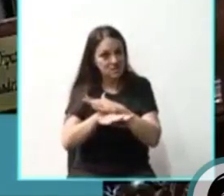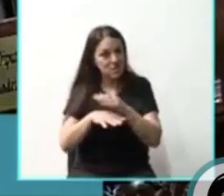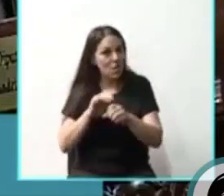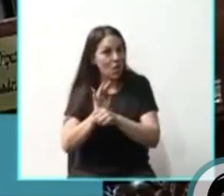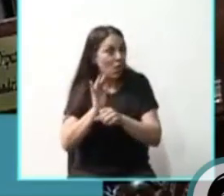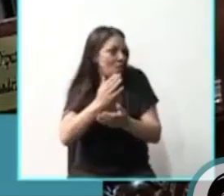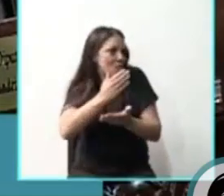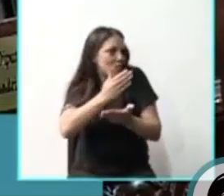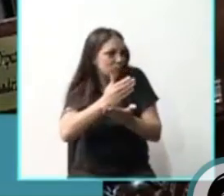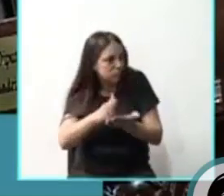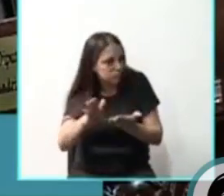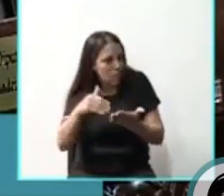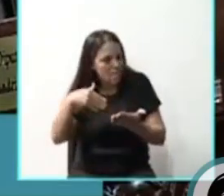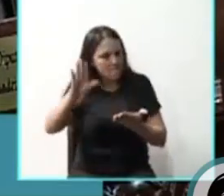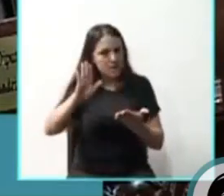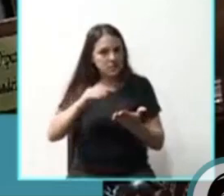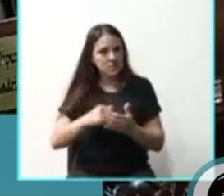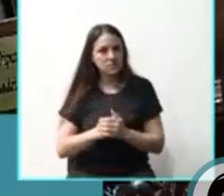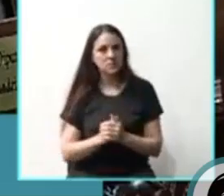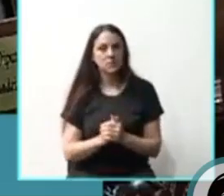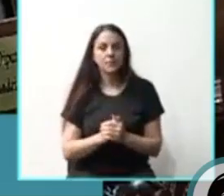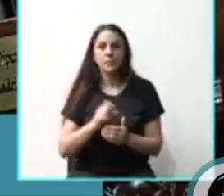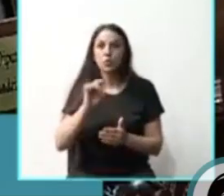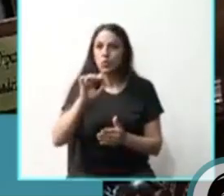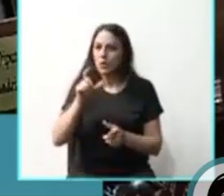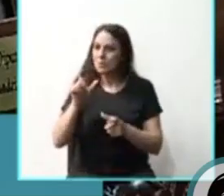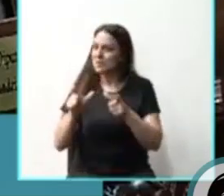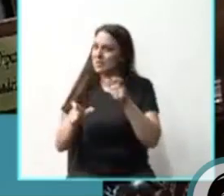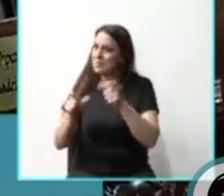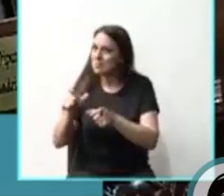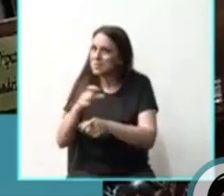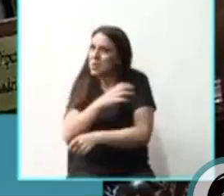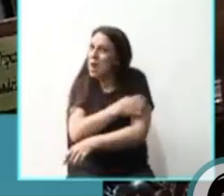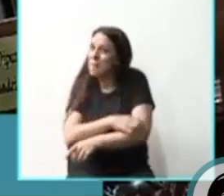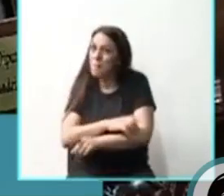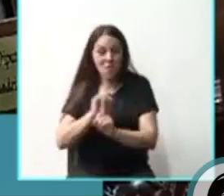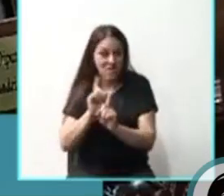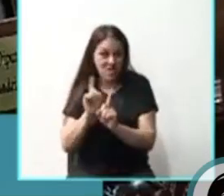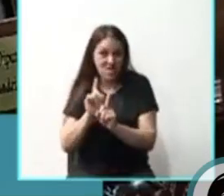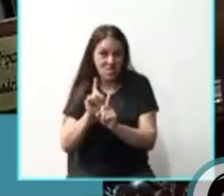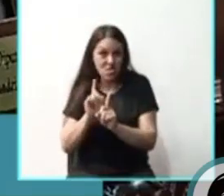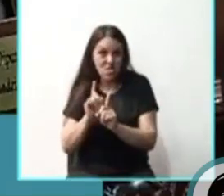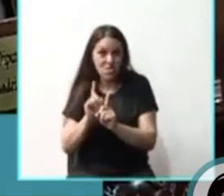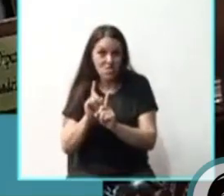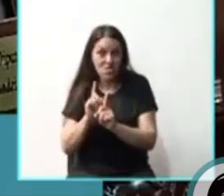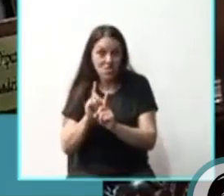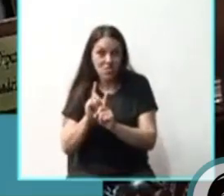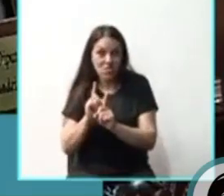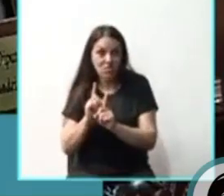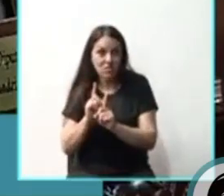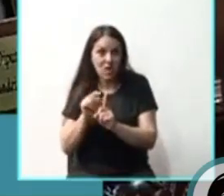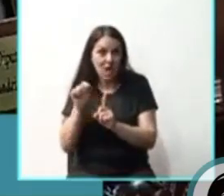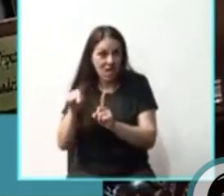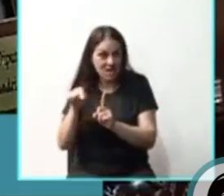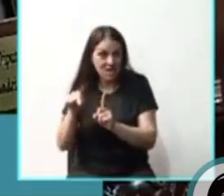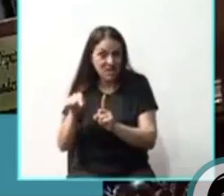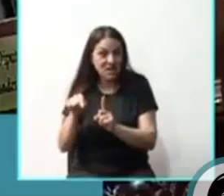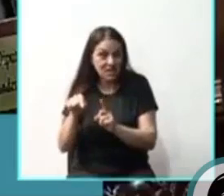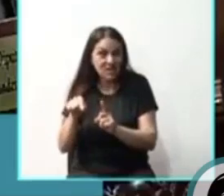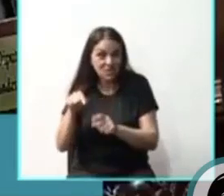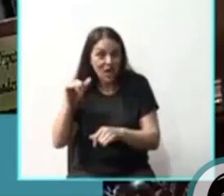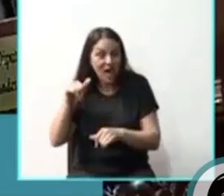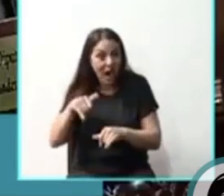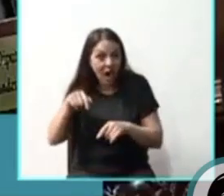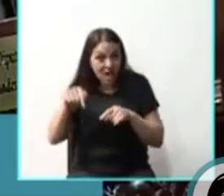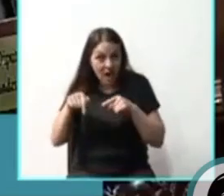expulsiva no solo para los sectores populares para los sectores más humildes que están viviendo una actuación tremenda